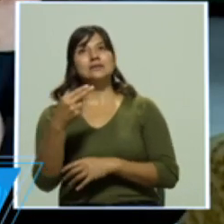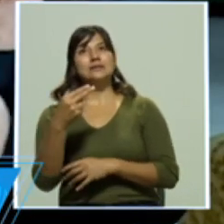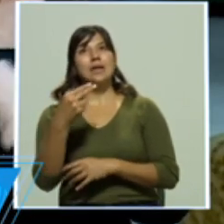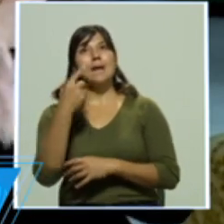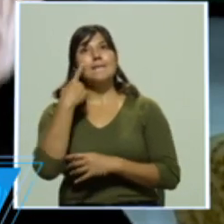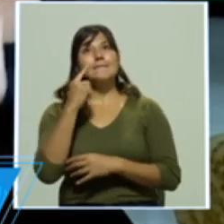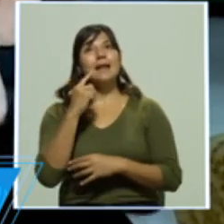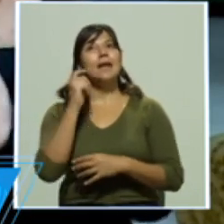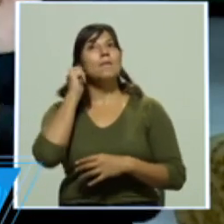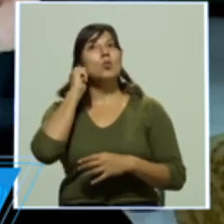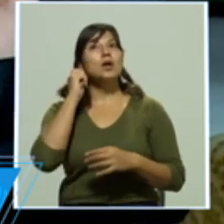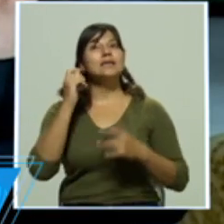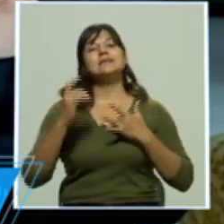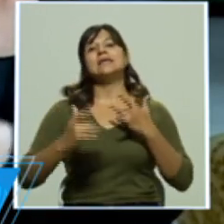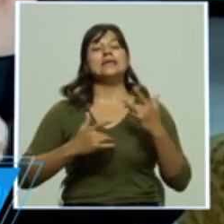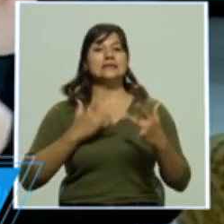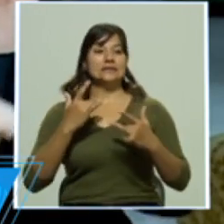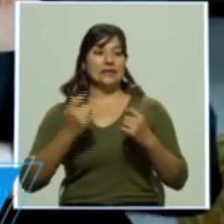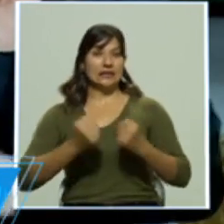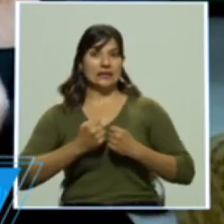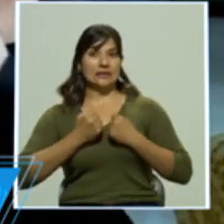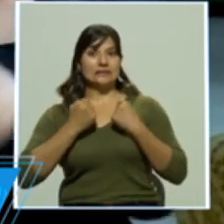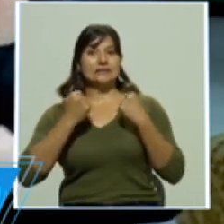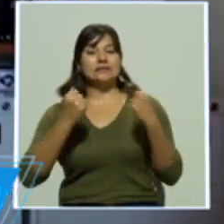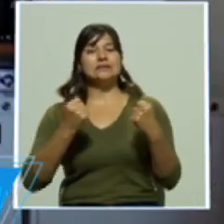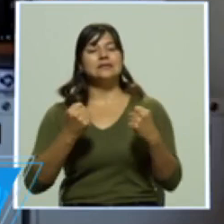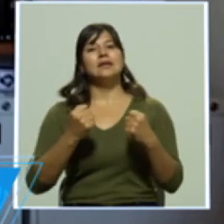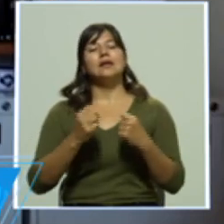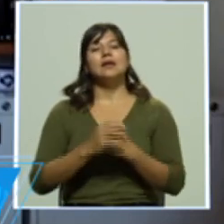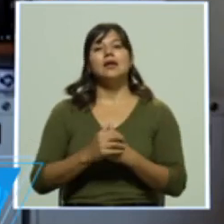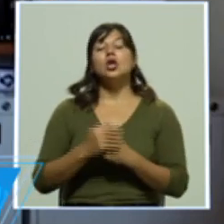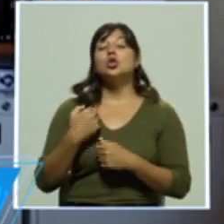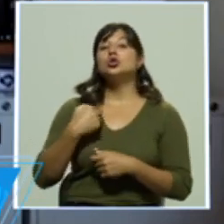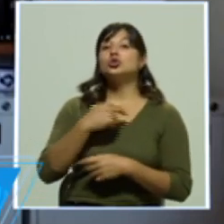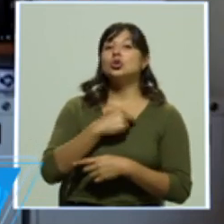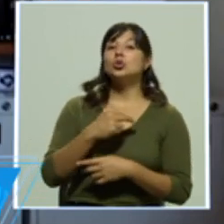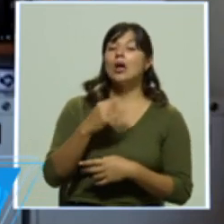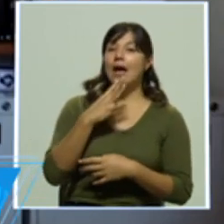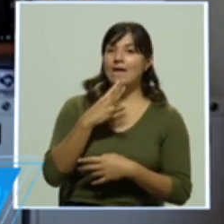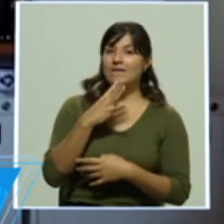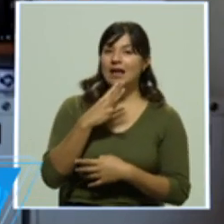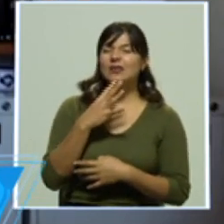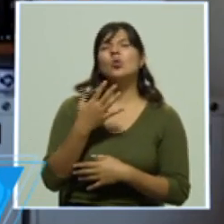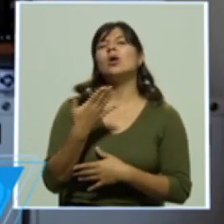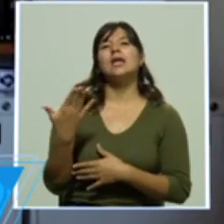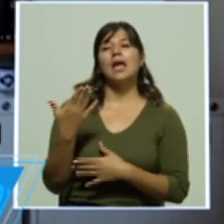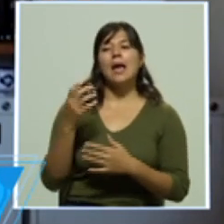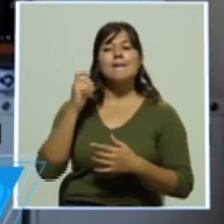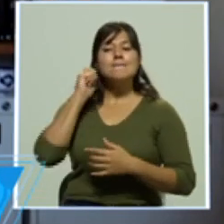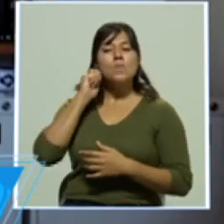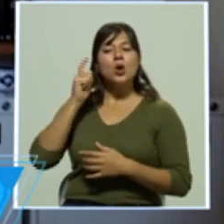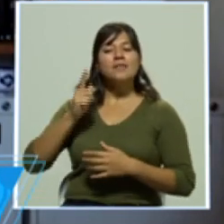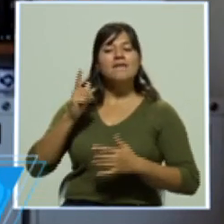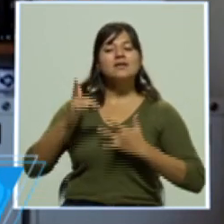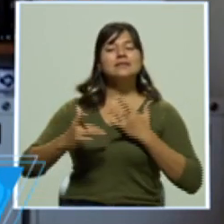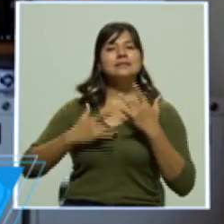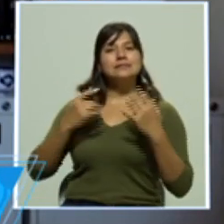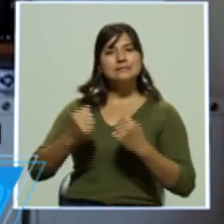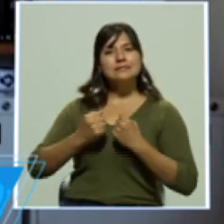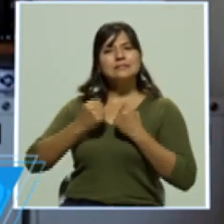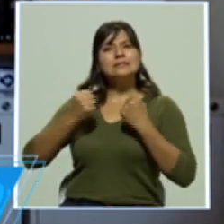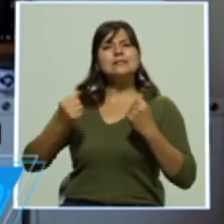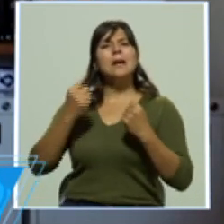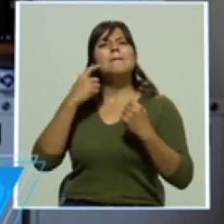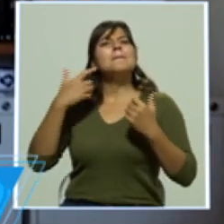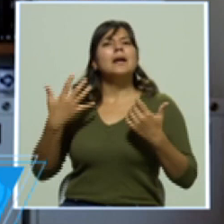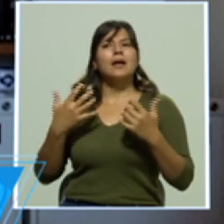que se haga lo mismo que se ha hecho no trasciende. Estamos hablando de empoderar a la mujer para que simplemente